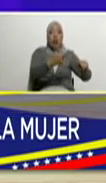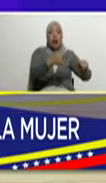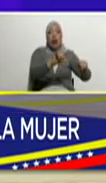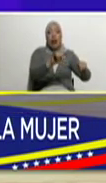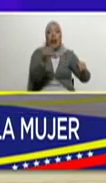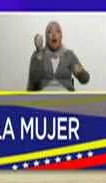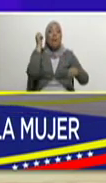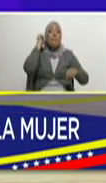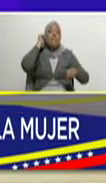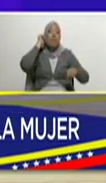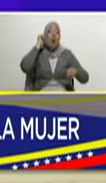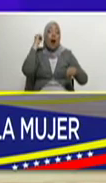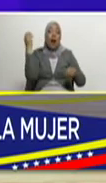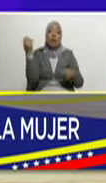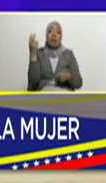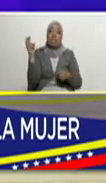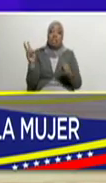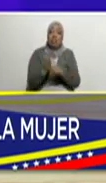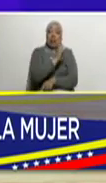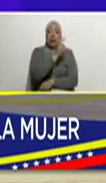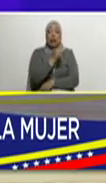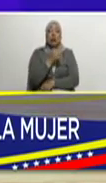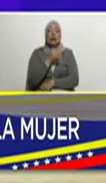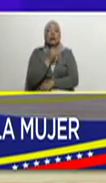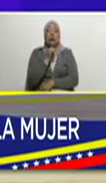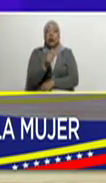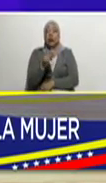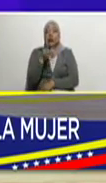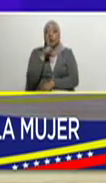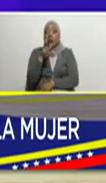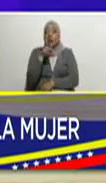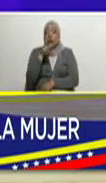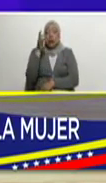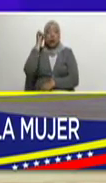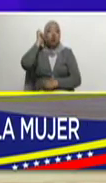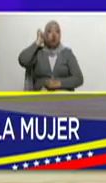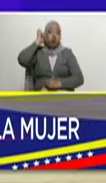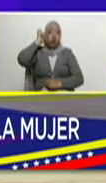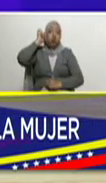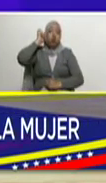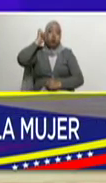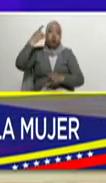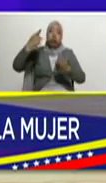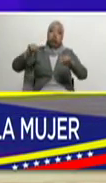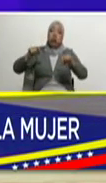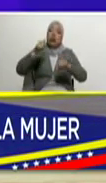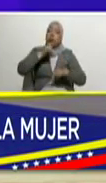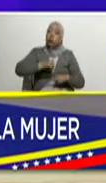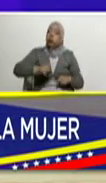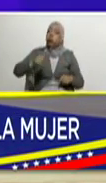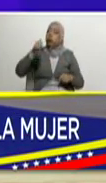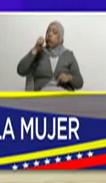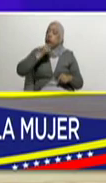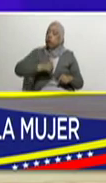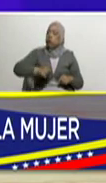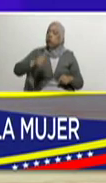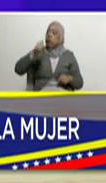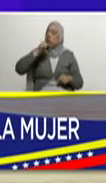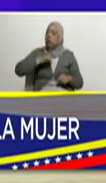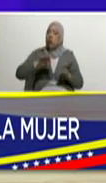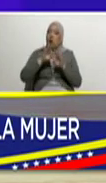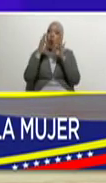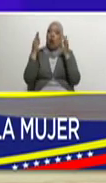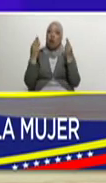víctimas de las sanciones fueron las mujeres. Fueron las mujeres que fueron las que han resistido en el hogar